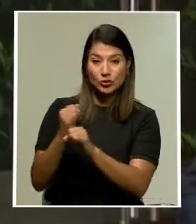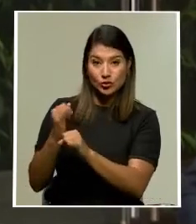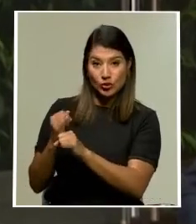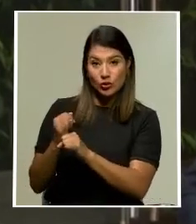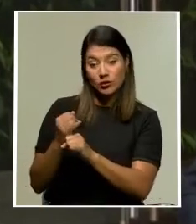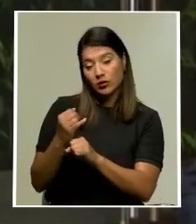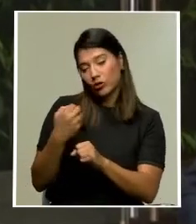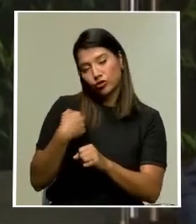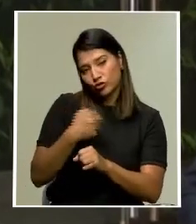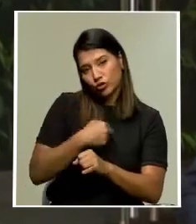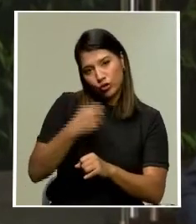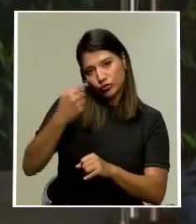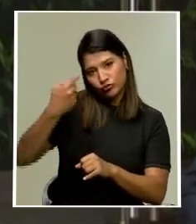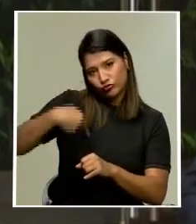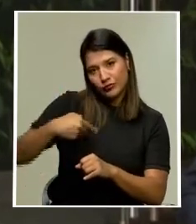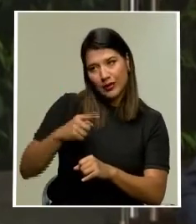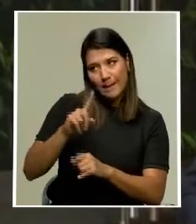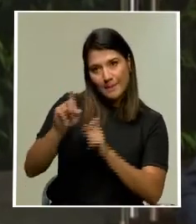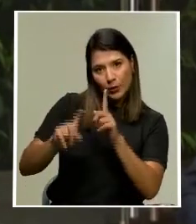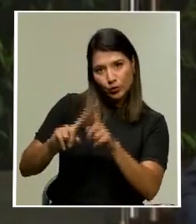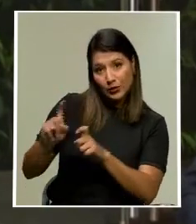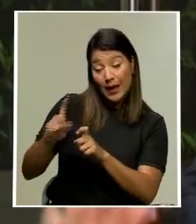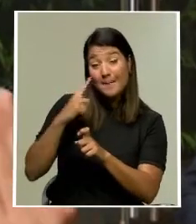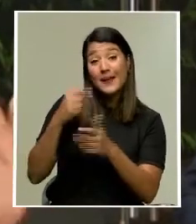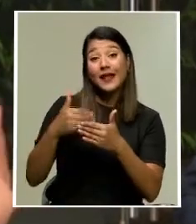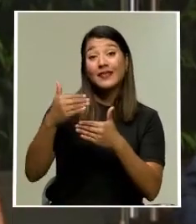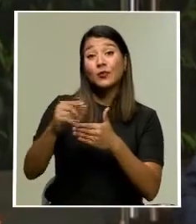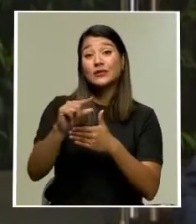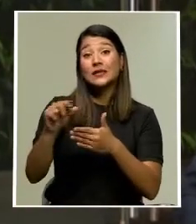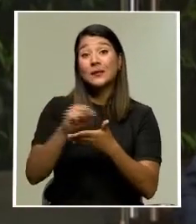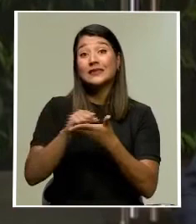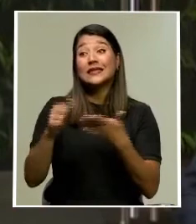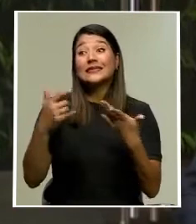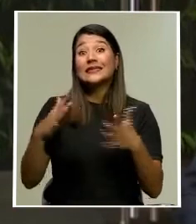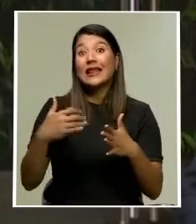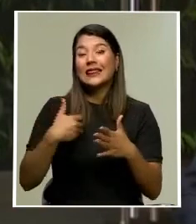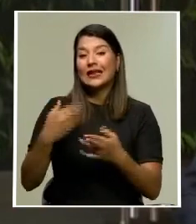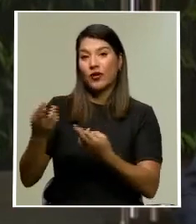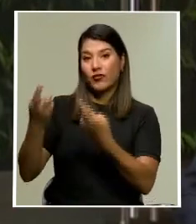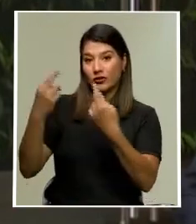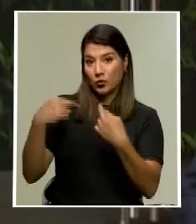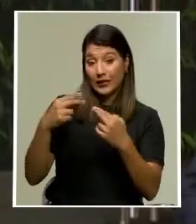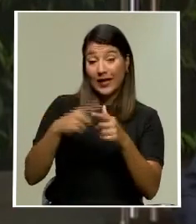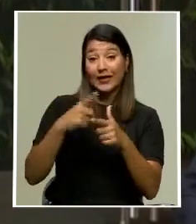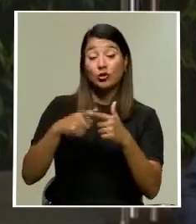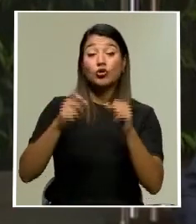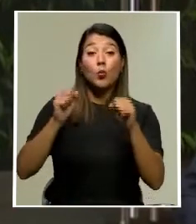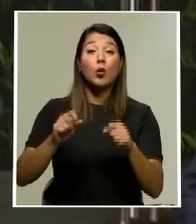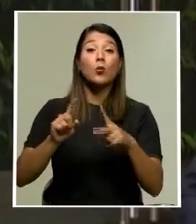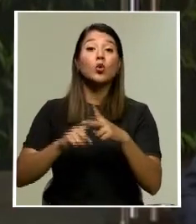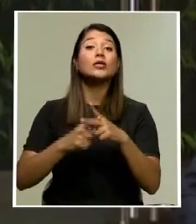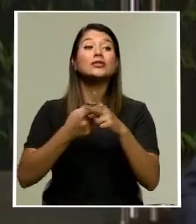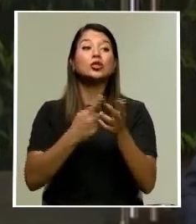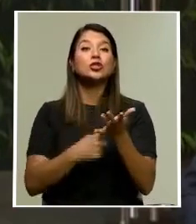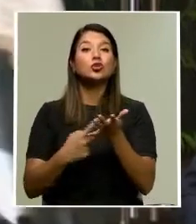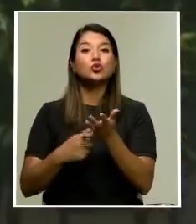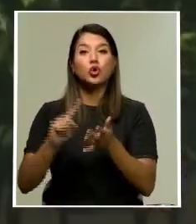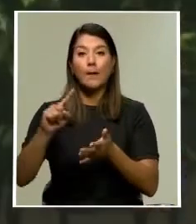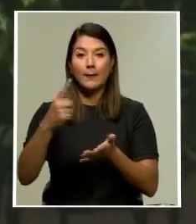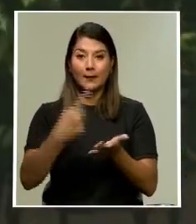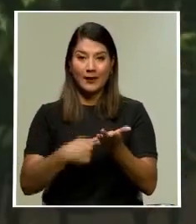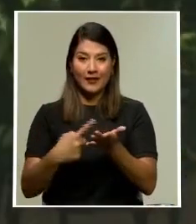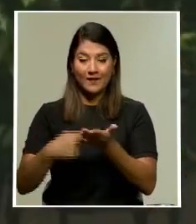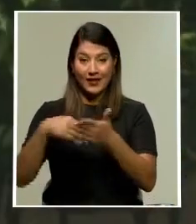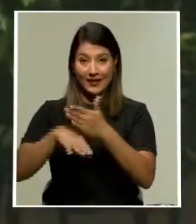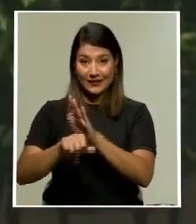que consultarle, para que después de Semana Santa ya tengamos esa respuesta y podamos iniciar en la discusión del primer debate.